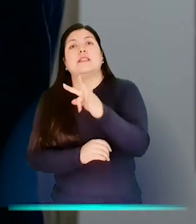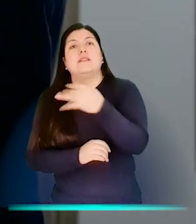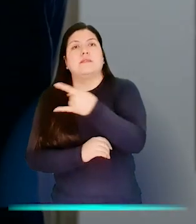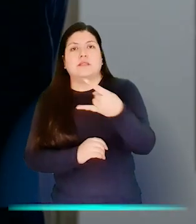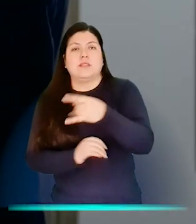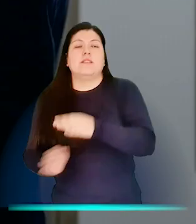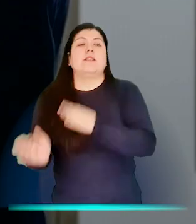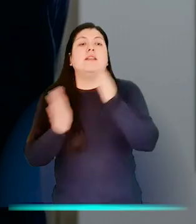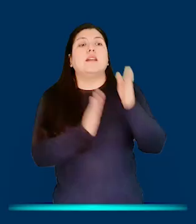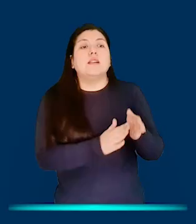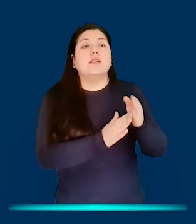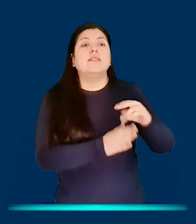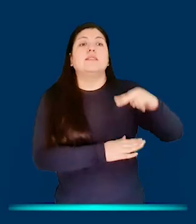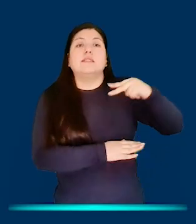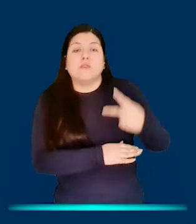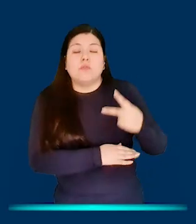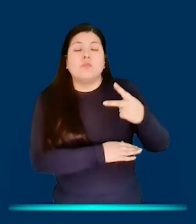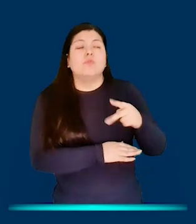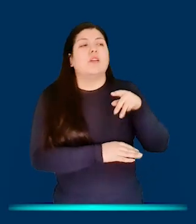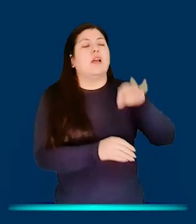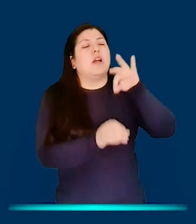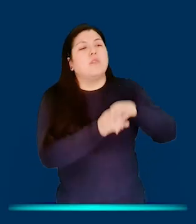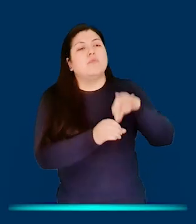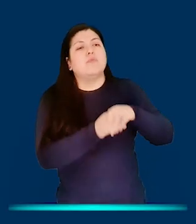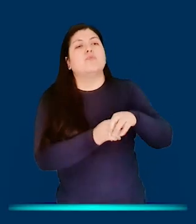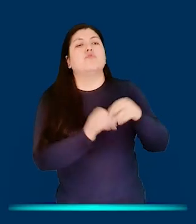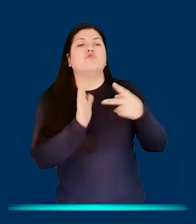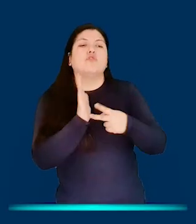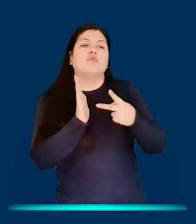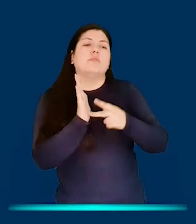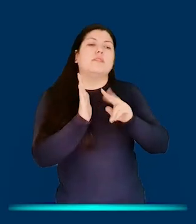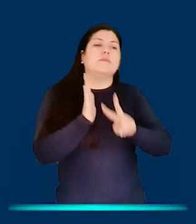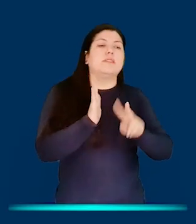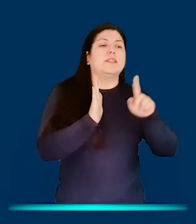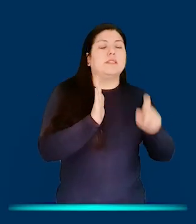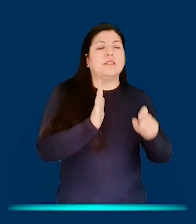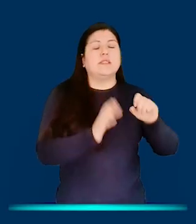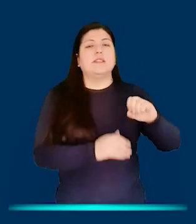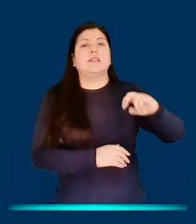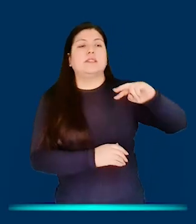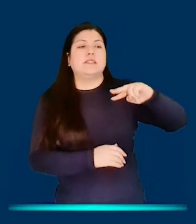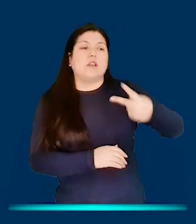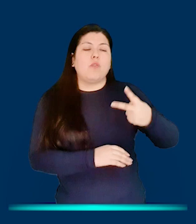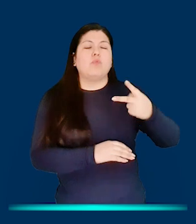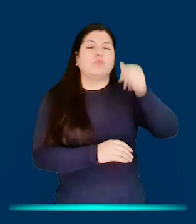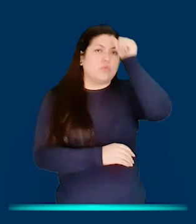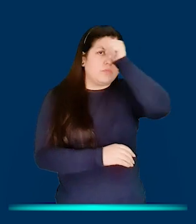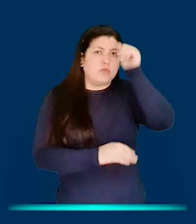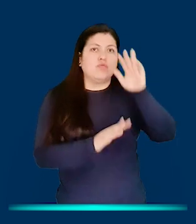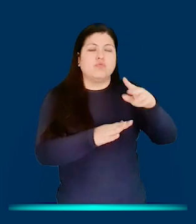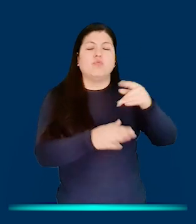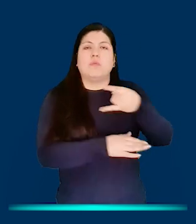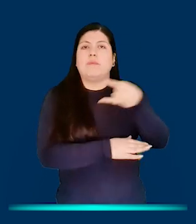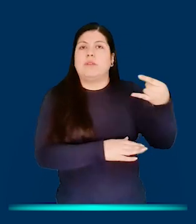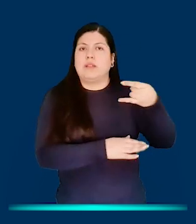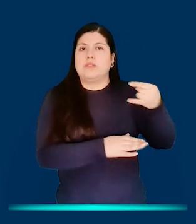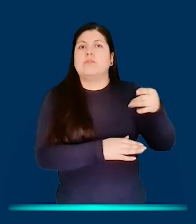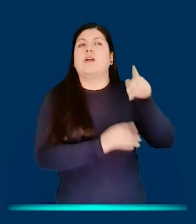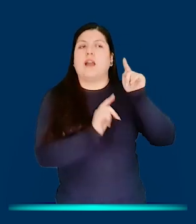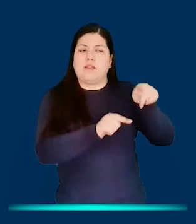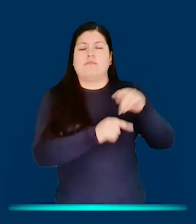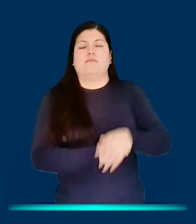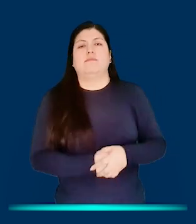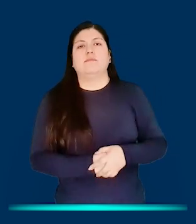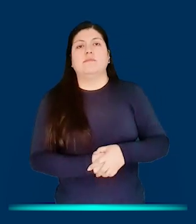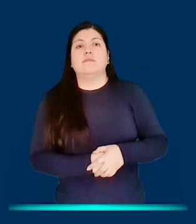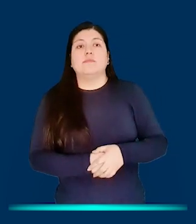2 periodos legislativos. Es decir, las vamos a elegir la primera vez en estas elecciones del 13 de marzo de 2022 y las